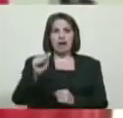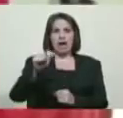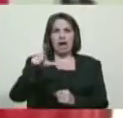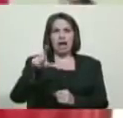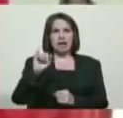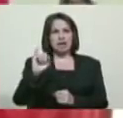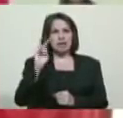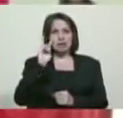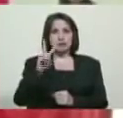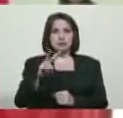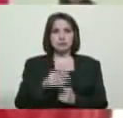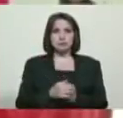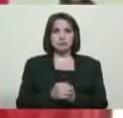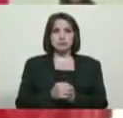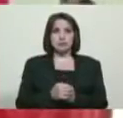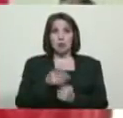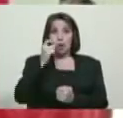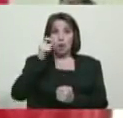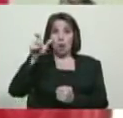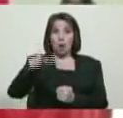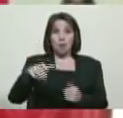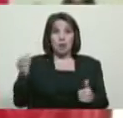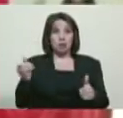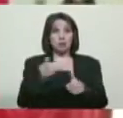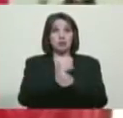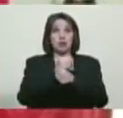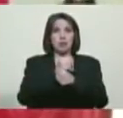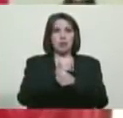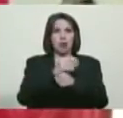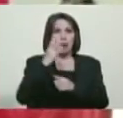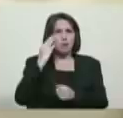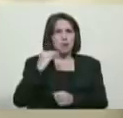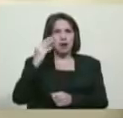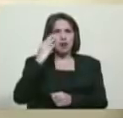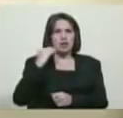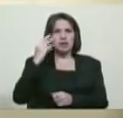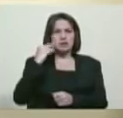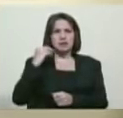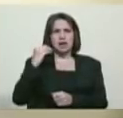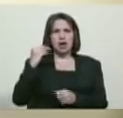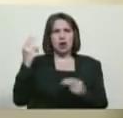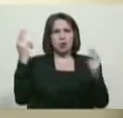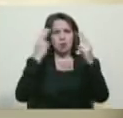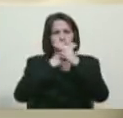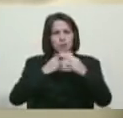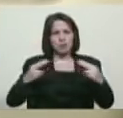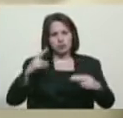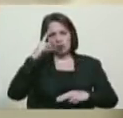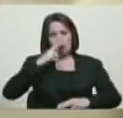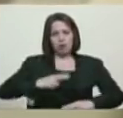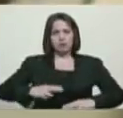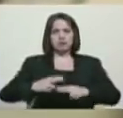En Alí Rodríguez encontramos experiencia, honestidad y compromiso.